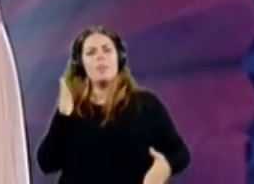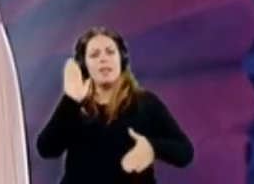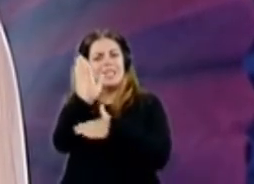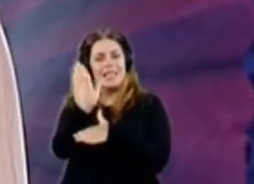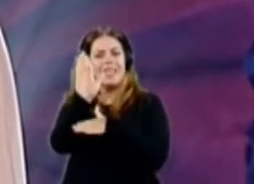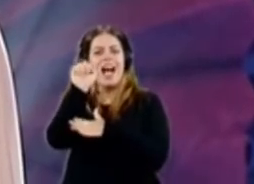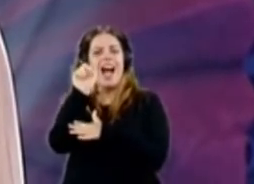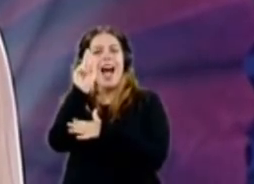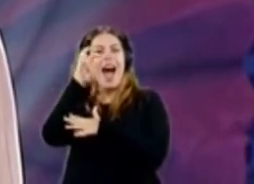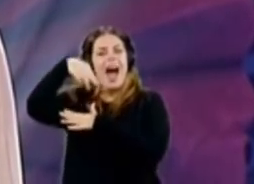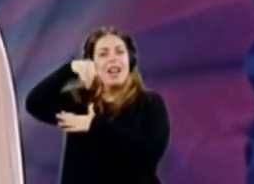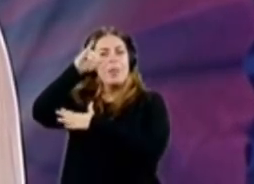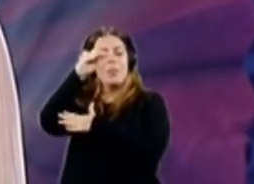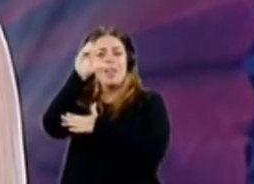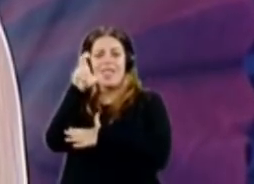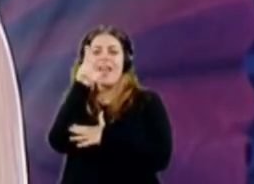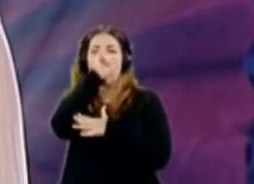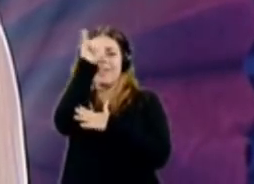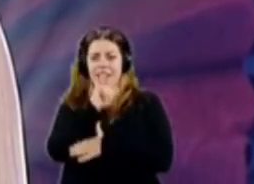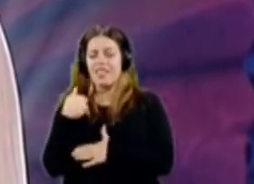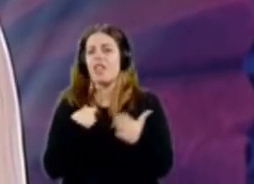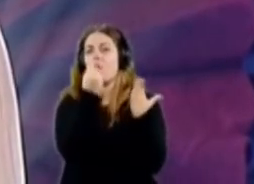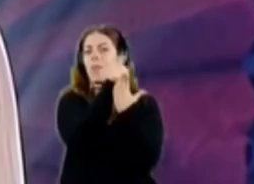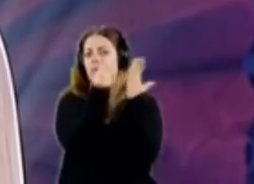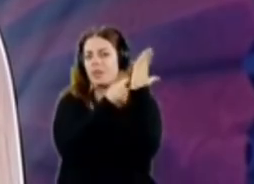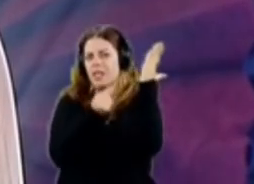maquillaje de Jorge Pérez, con el título de